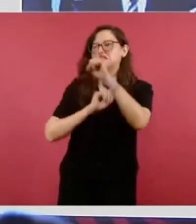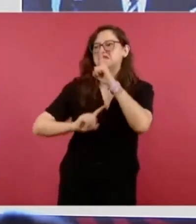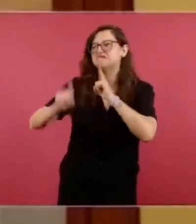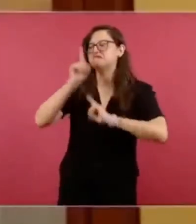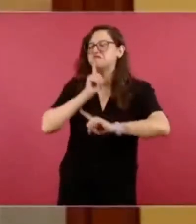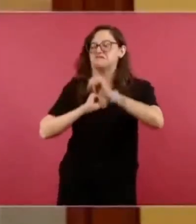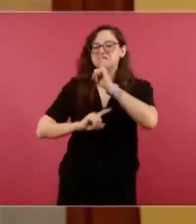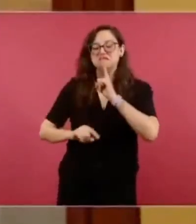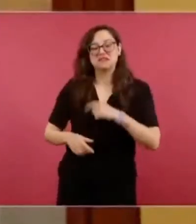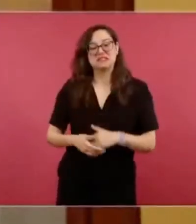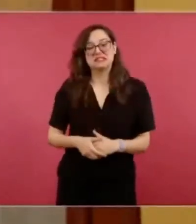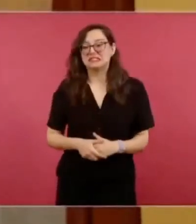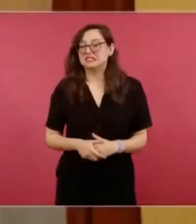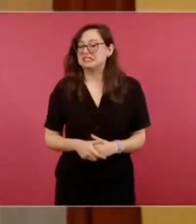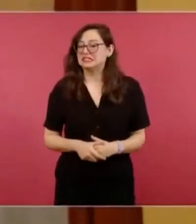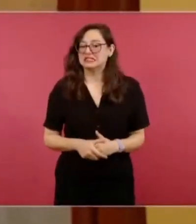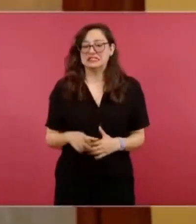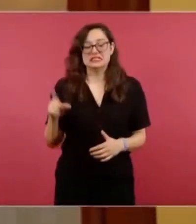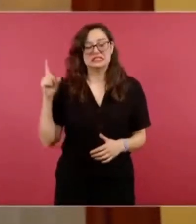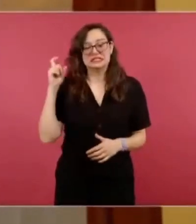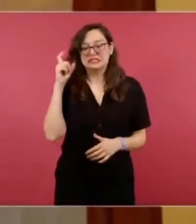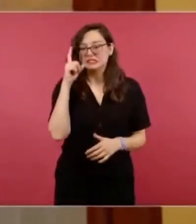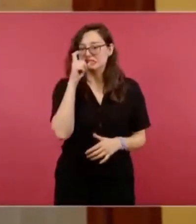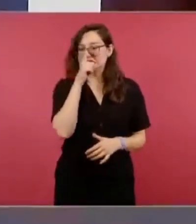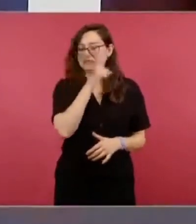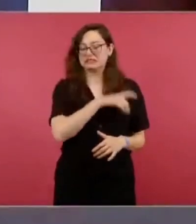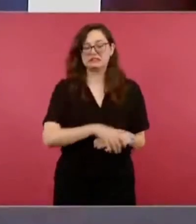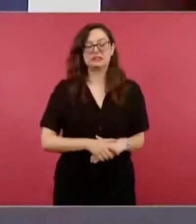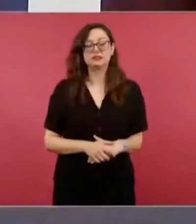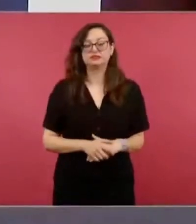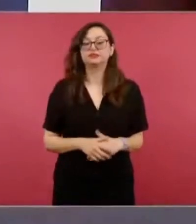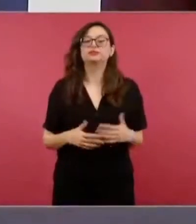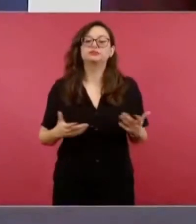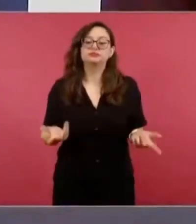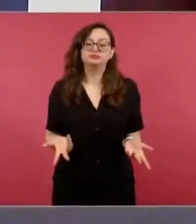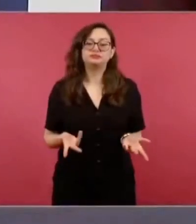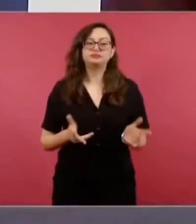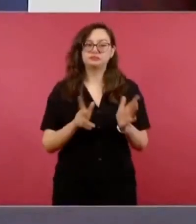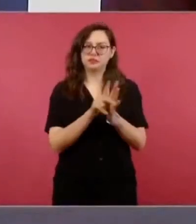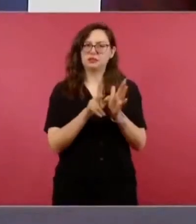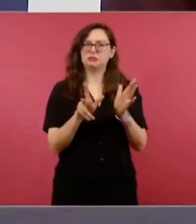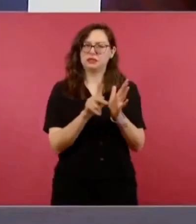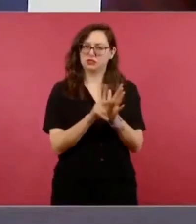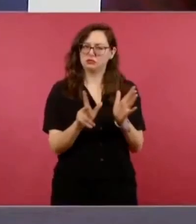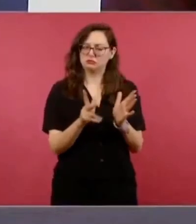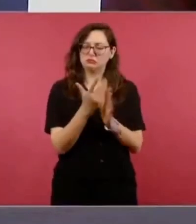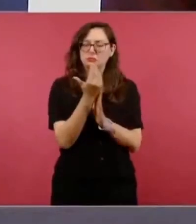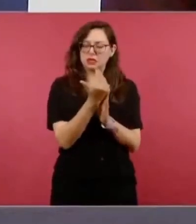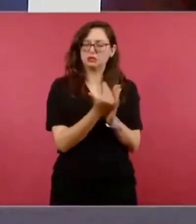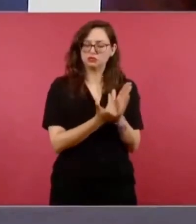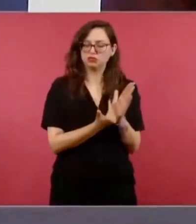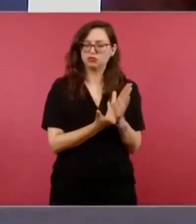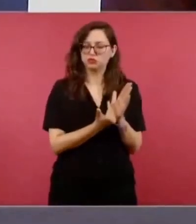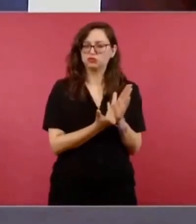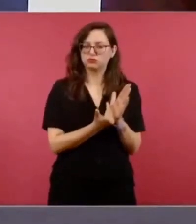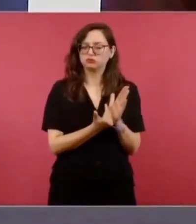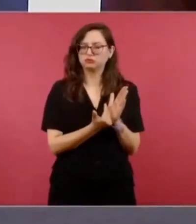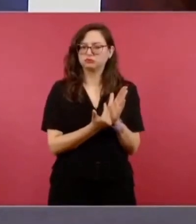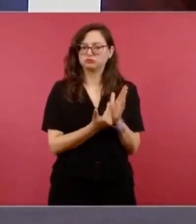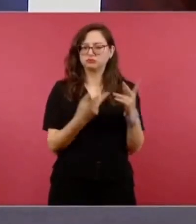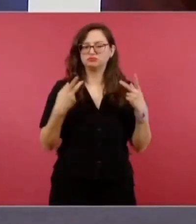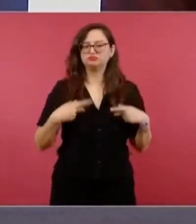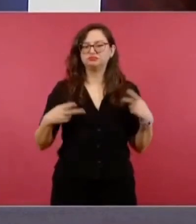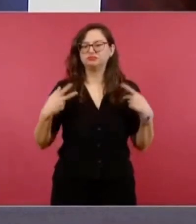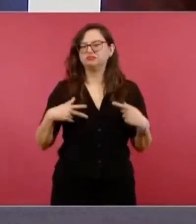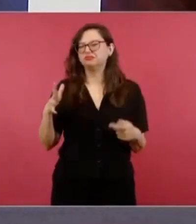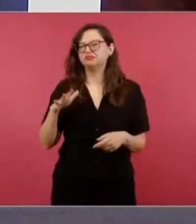pero el periódico de una u otra forma ya no tiene el mismo impacto. La